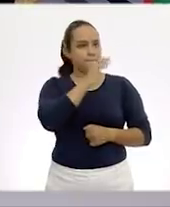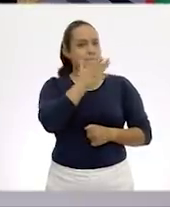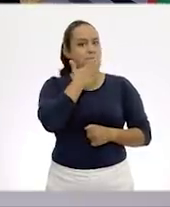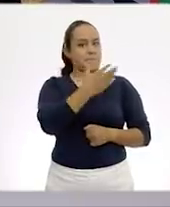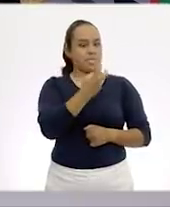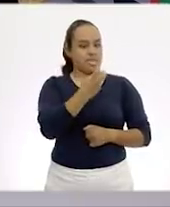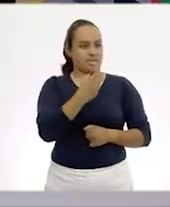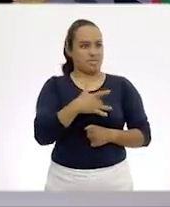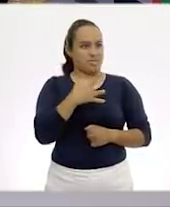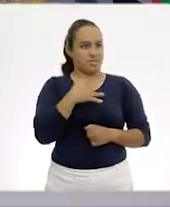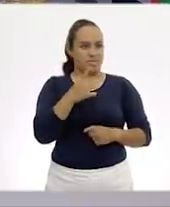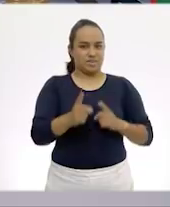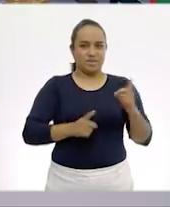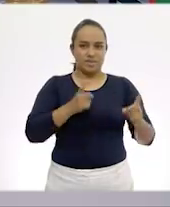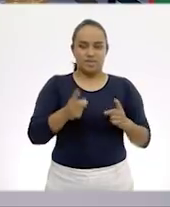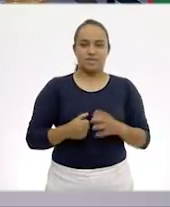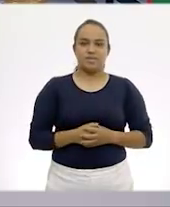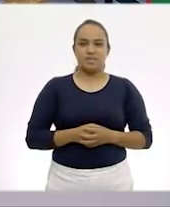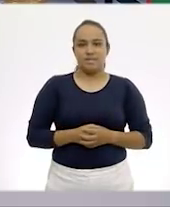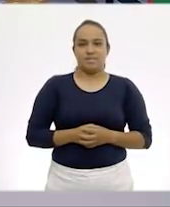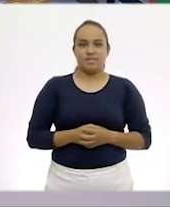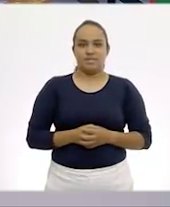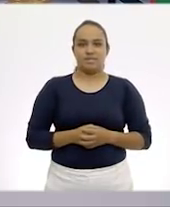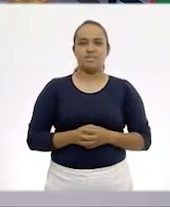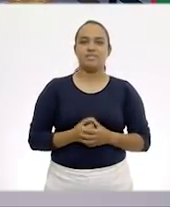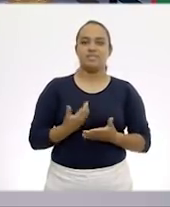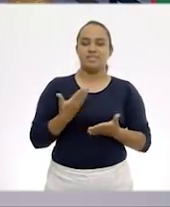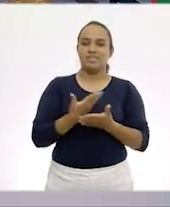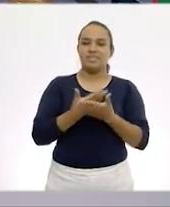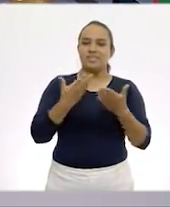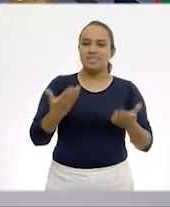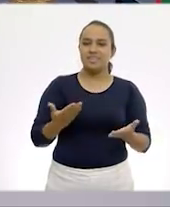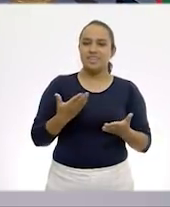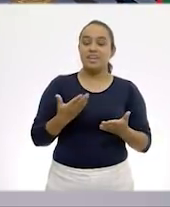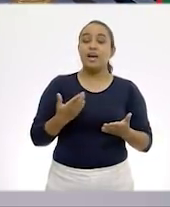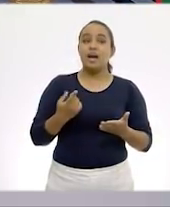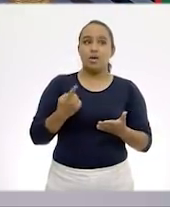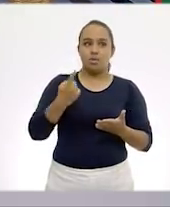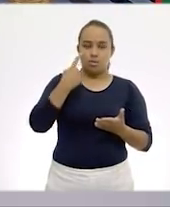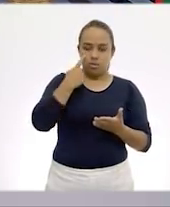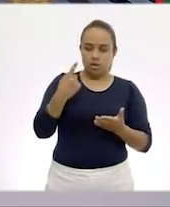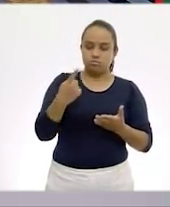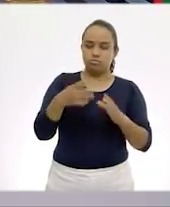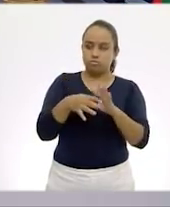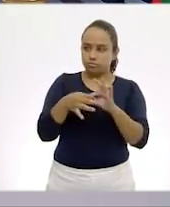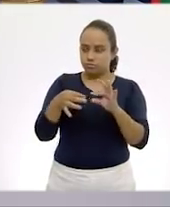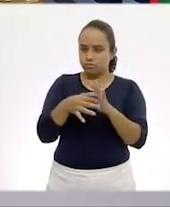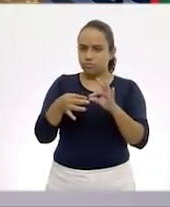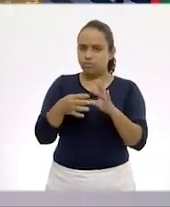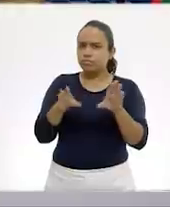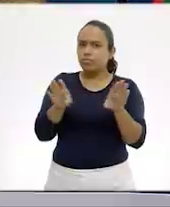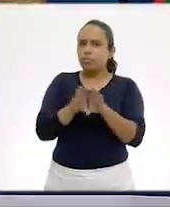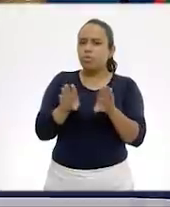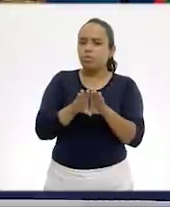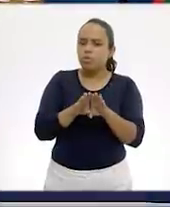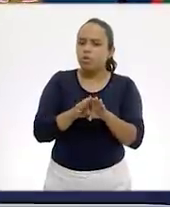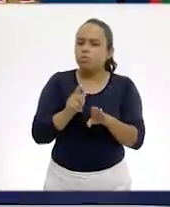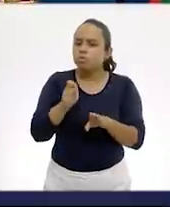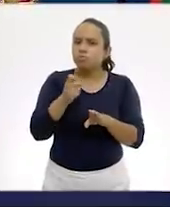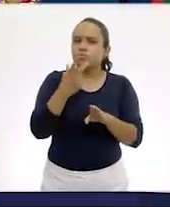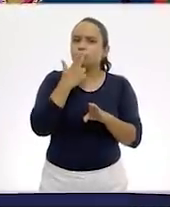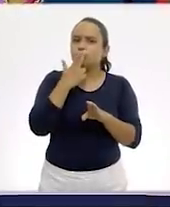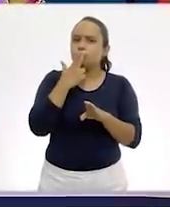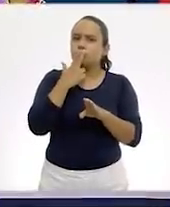Eso suena divertido. Mira, Dígame. vamos en el pizarrón a colocar algunas partes y vamos a definirlas cuáles son sus